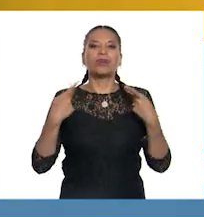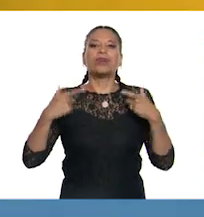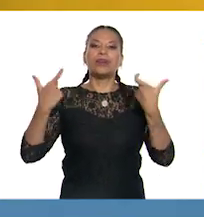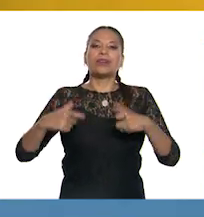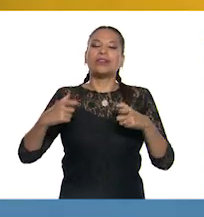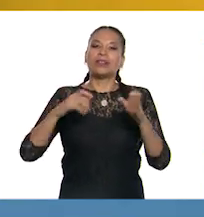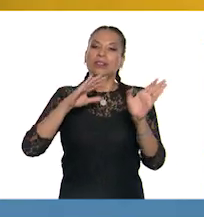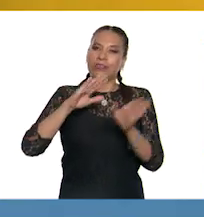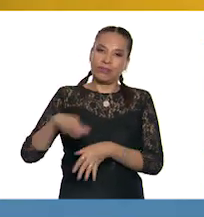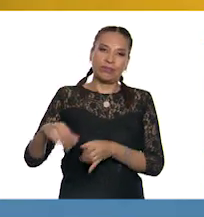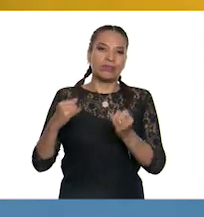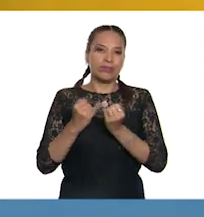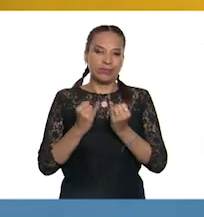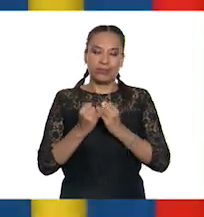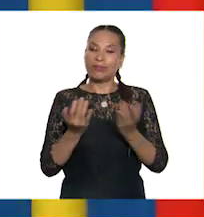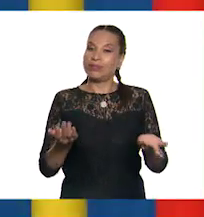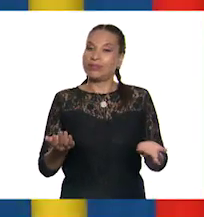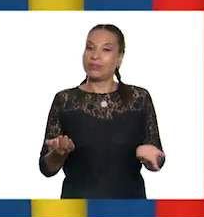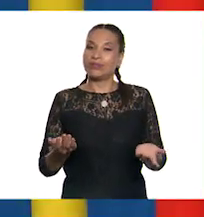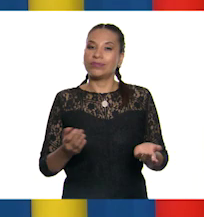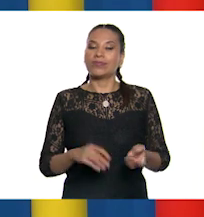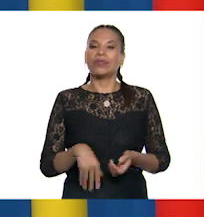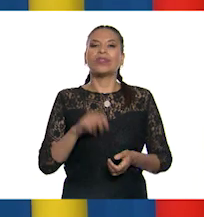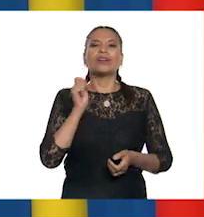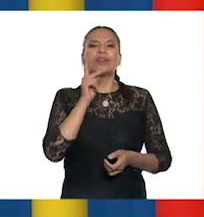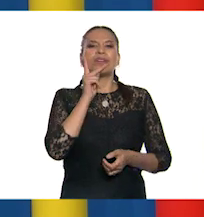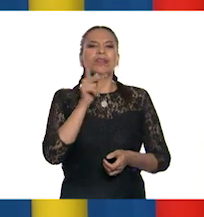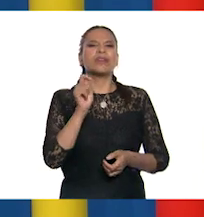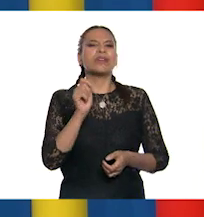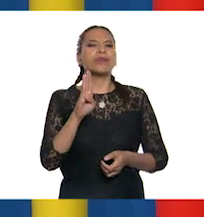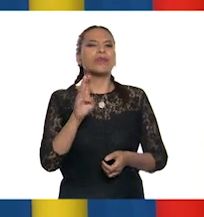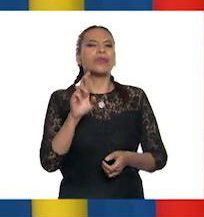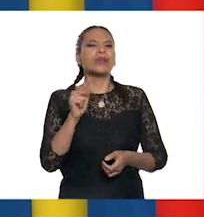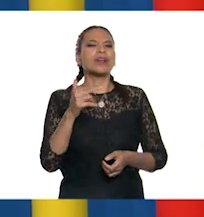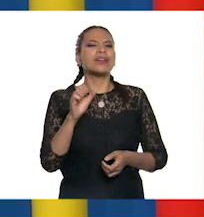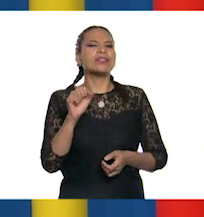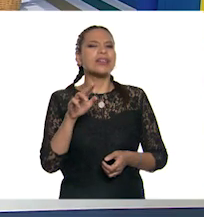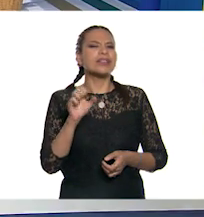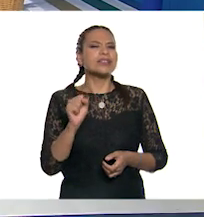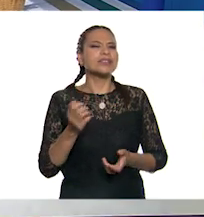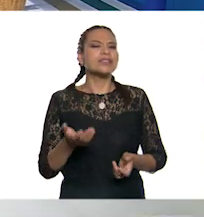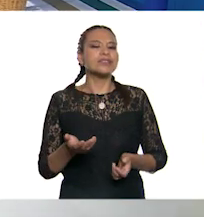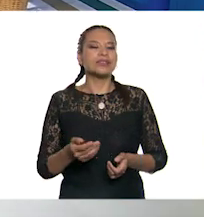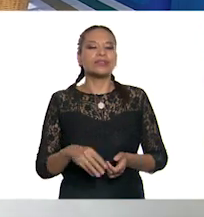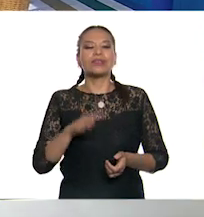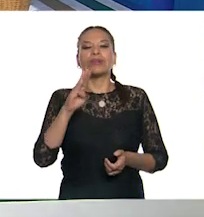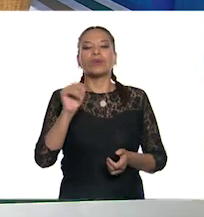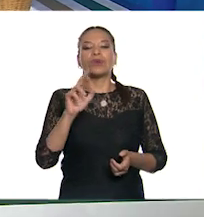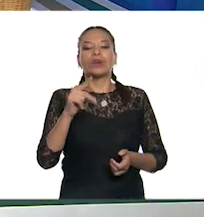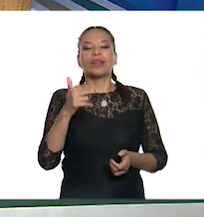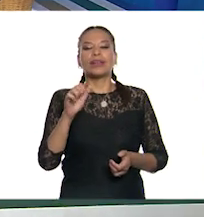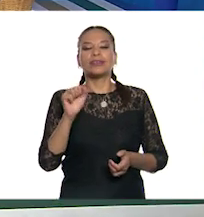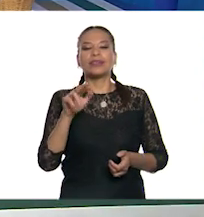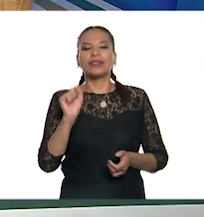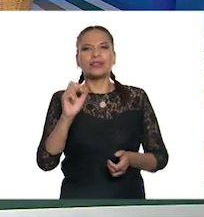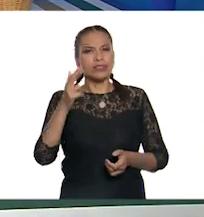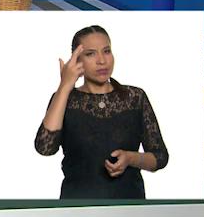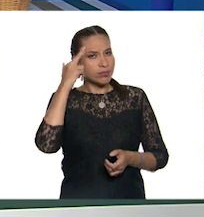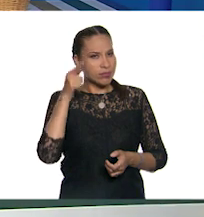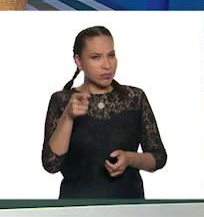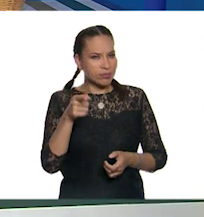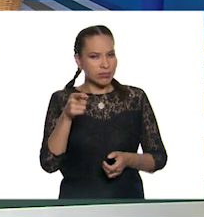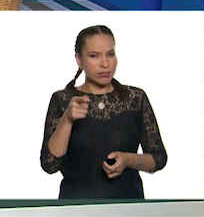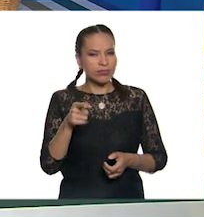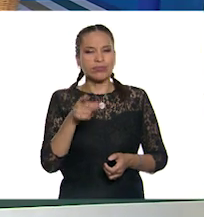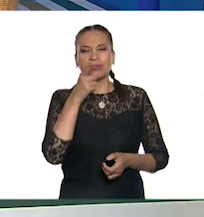también. Claro. ¿Los qué? ¿Esos quiénes eran? Sí, los burgueses, si los recuerdas, ¿no?